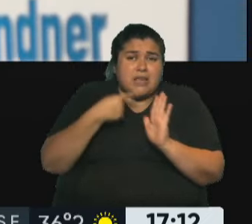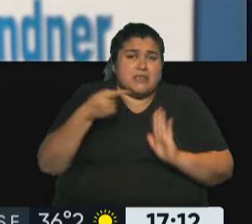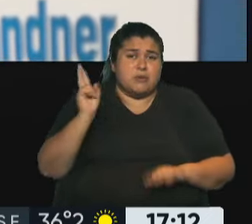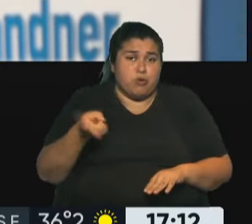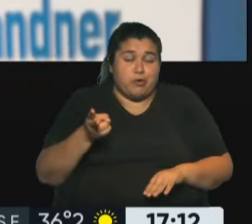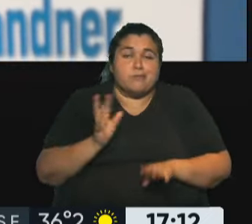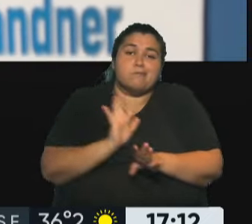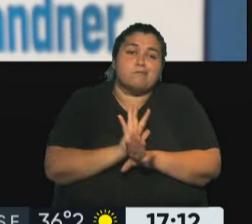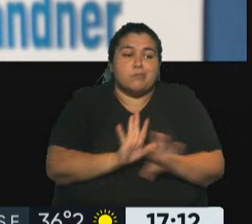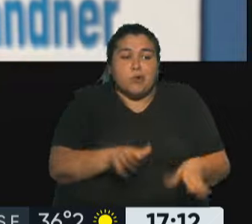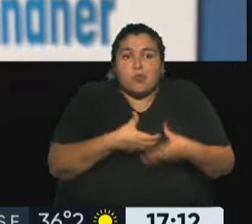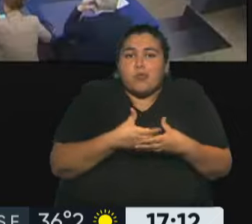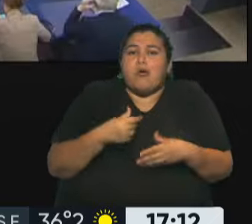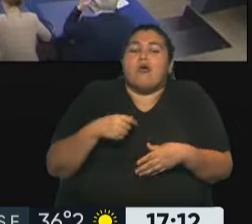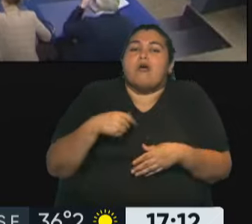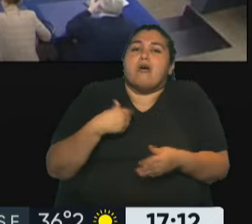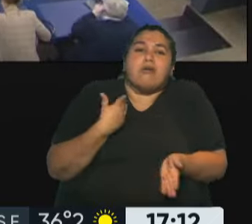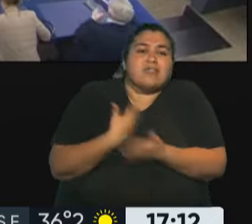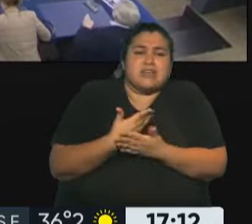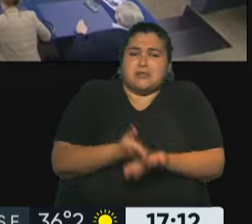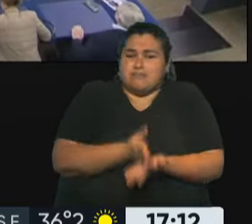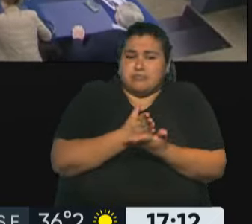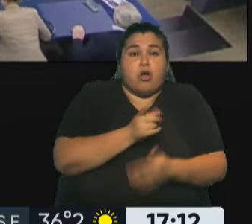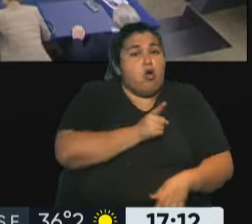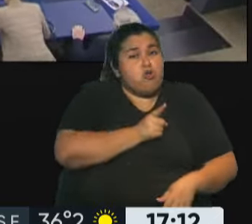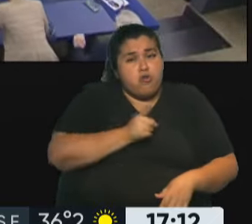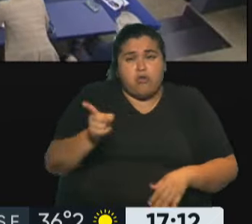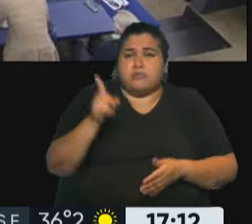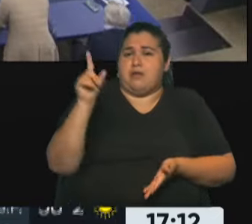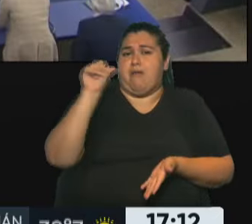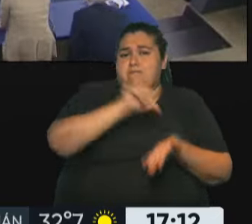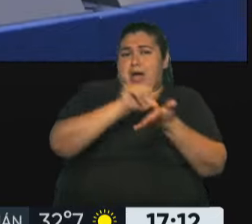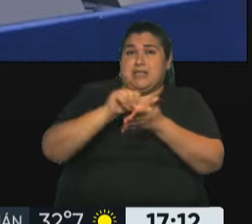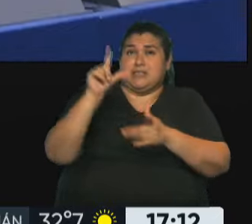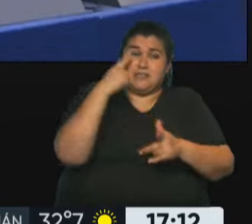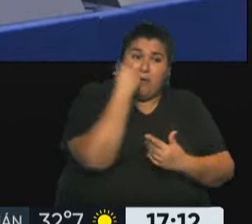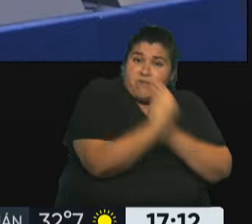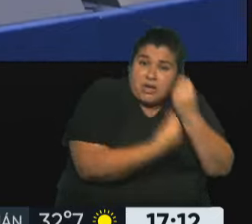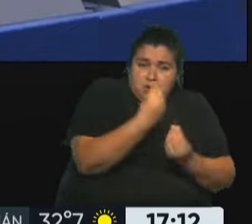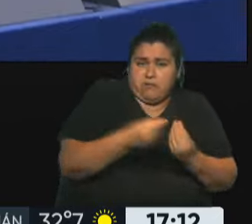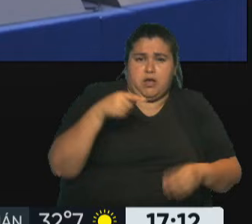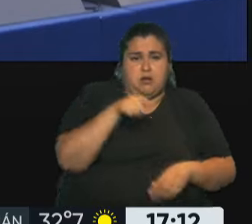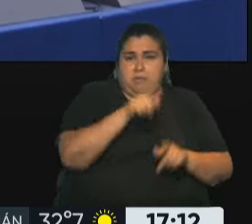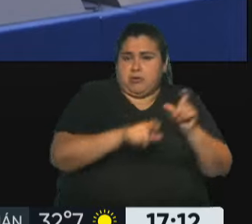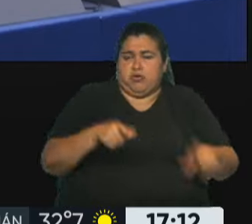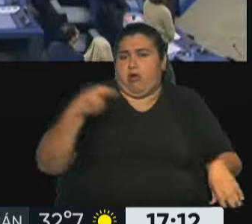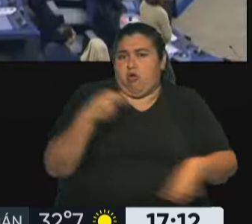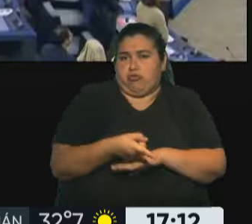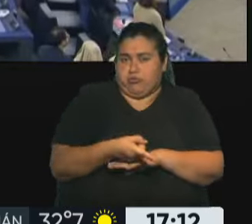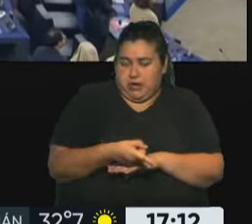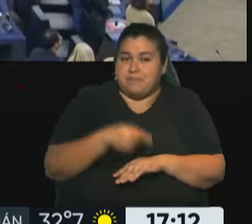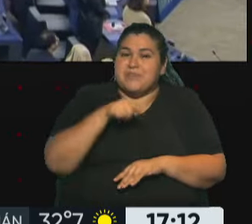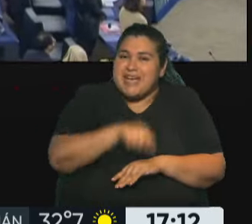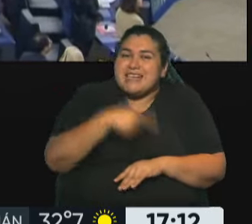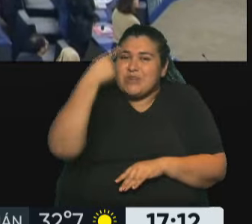Alemania es un partido de extrema derecha, fuertemente anti-inmigración, ¿sí? Un discurso muy fuertemente organizado en torno a